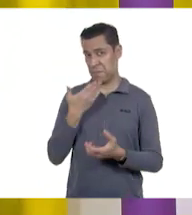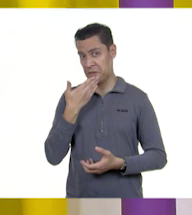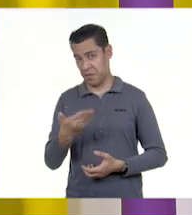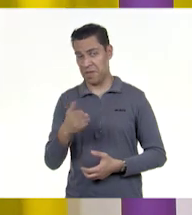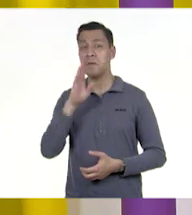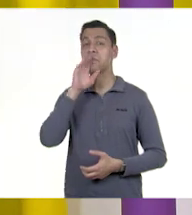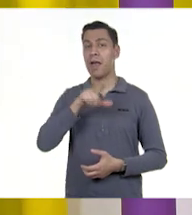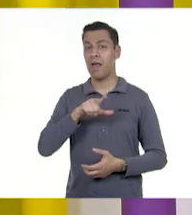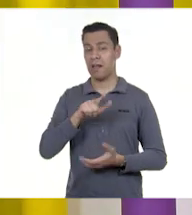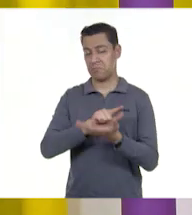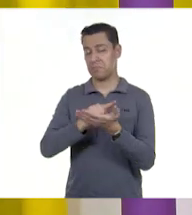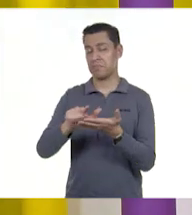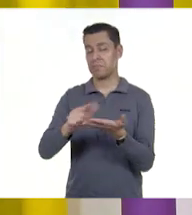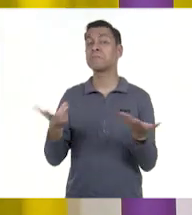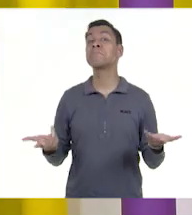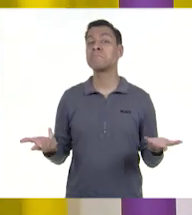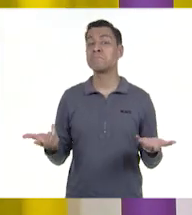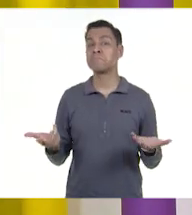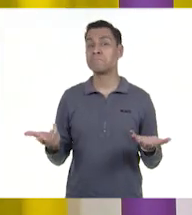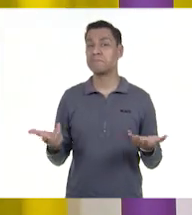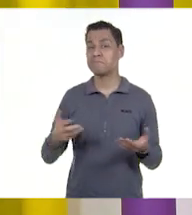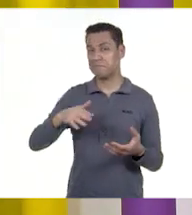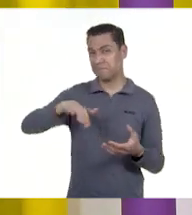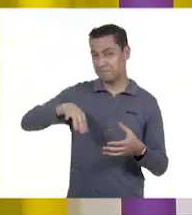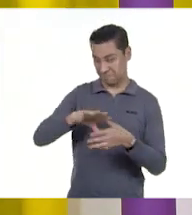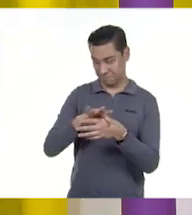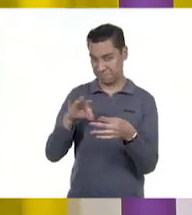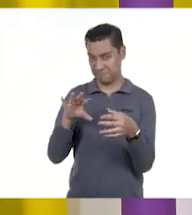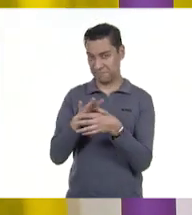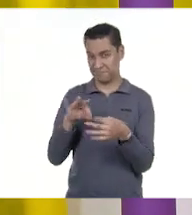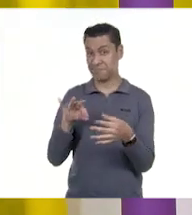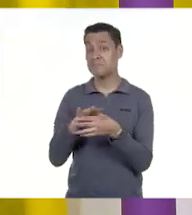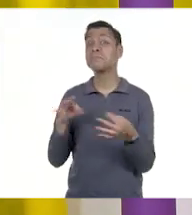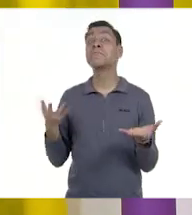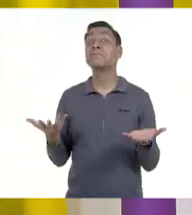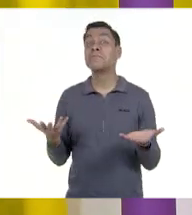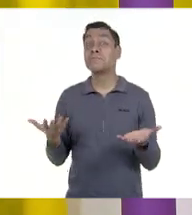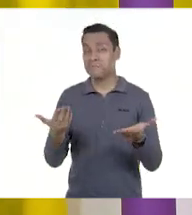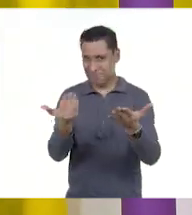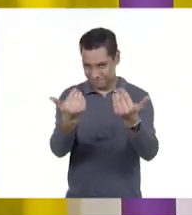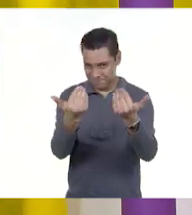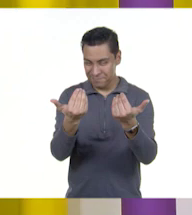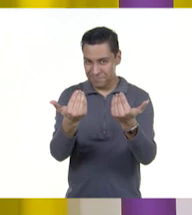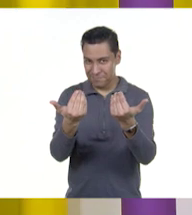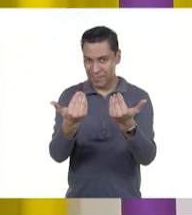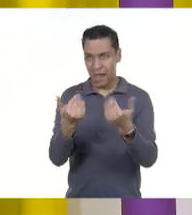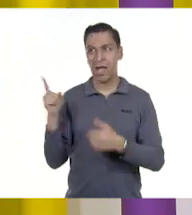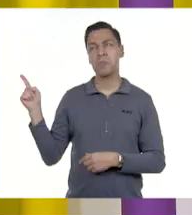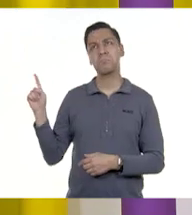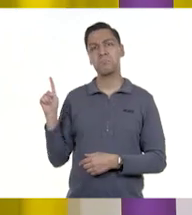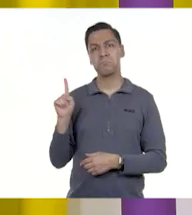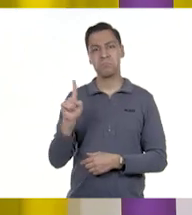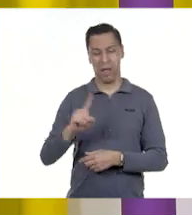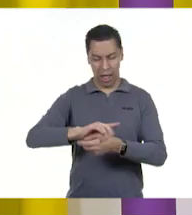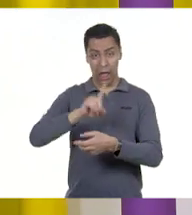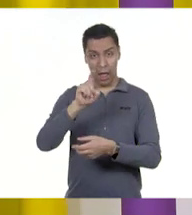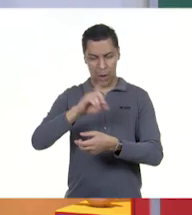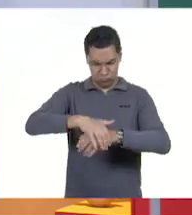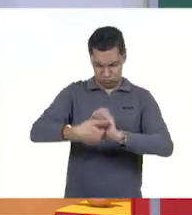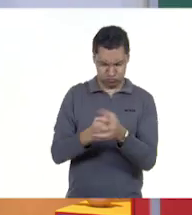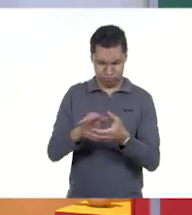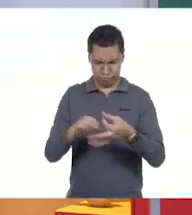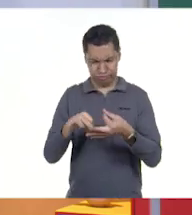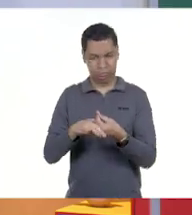lo que pudimos apreciar y lo que me están comentando a las niñas y los niños, es que llegó y se lavó las manos muy rápido.